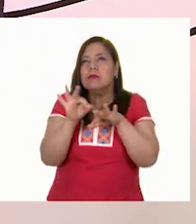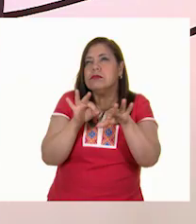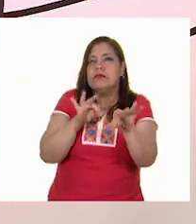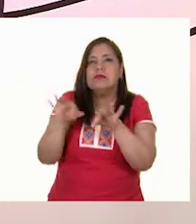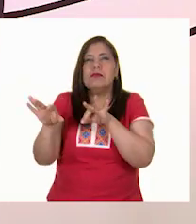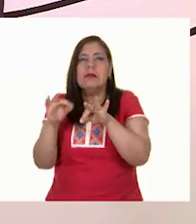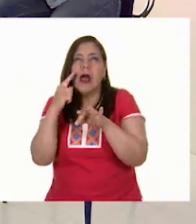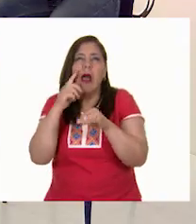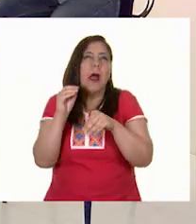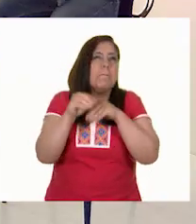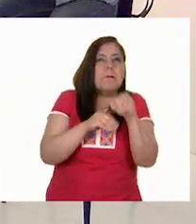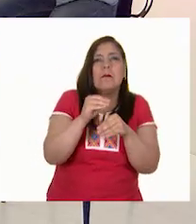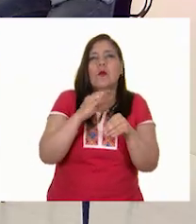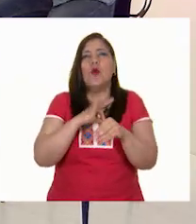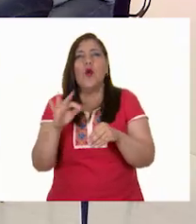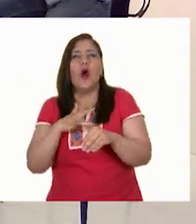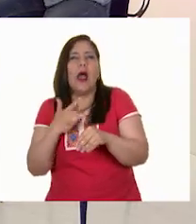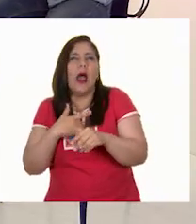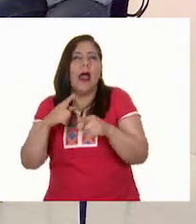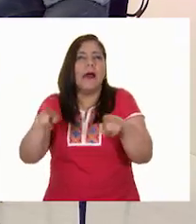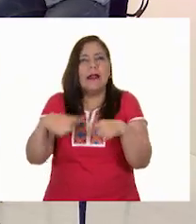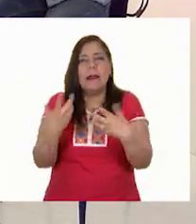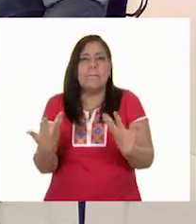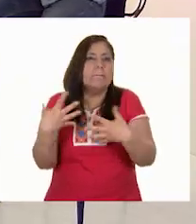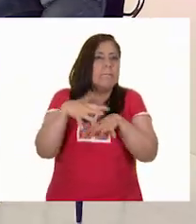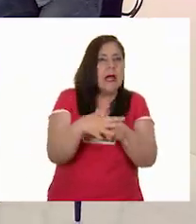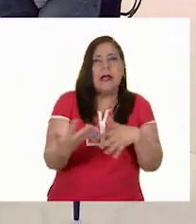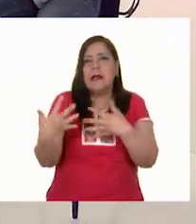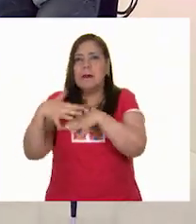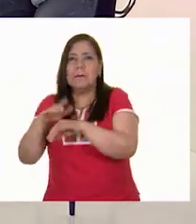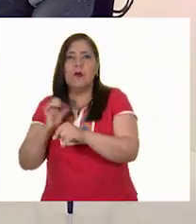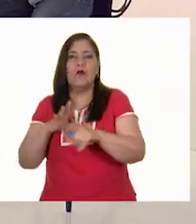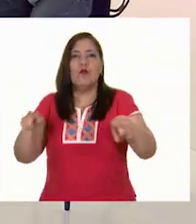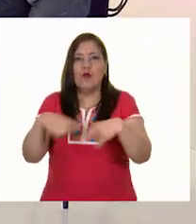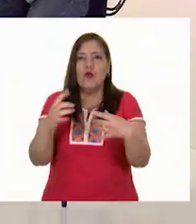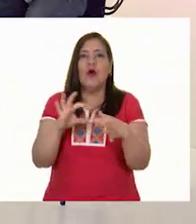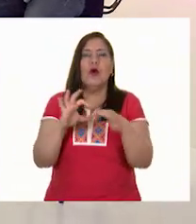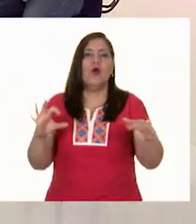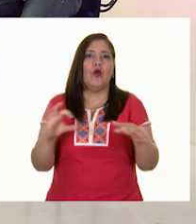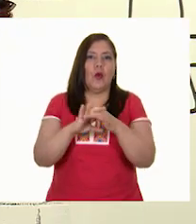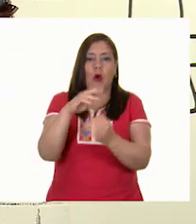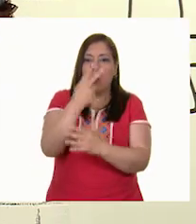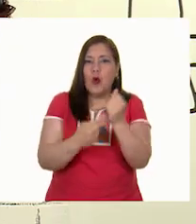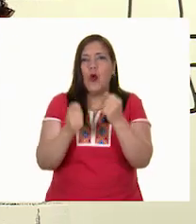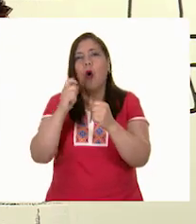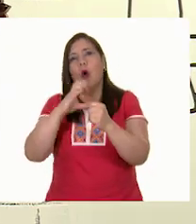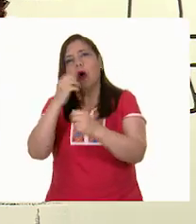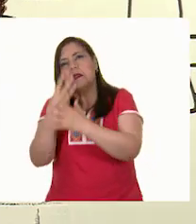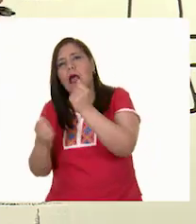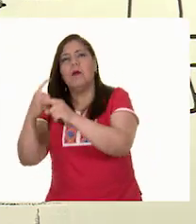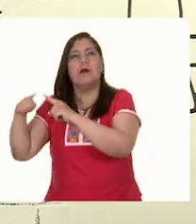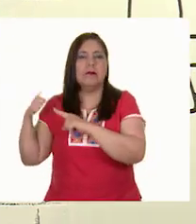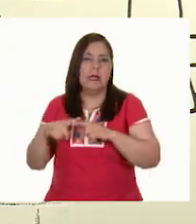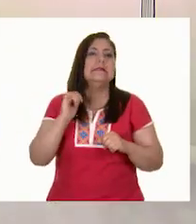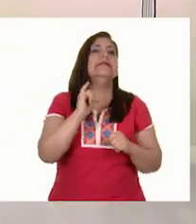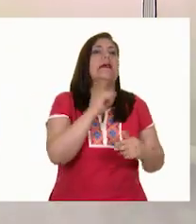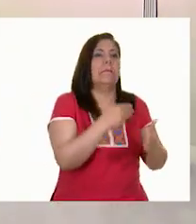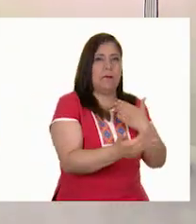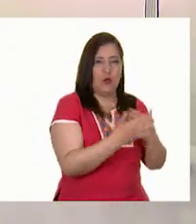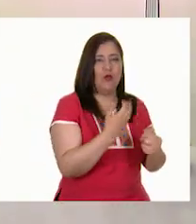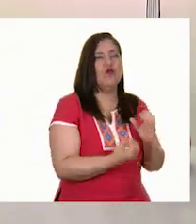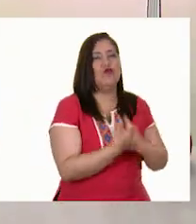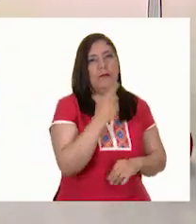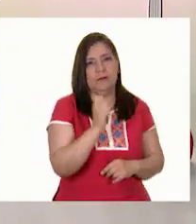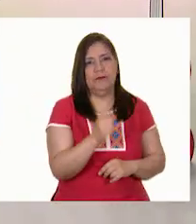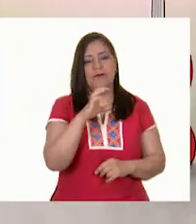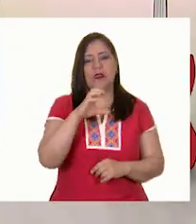manera, lo puedes hacer clásico, lo puedes hacer, es mezclar, ¿no? Eso es lo que se llama fusión musical, ¿no es así? Exactamente, contemporánea. Muy bien. Pues mira,